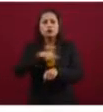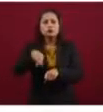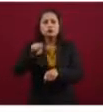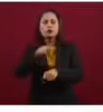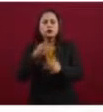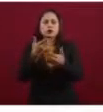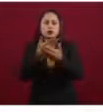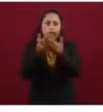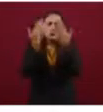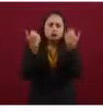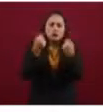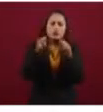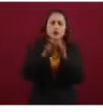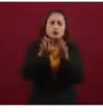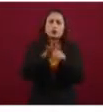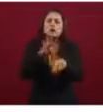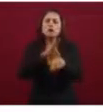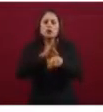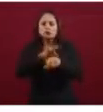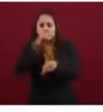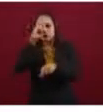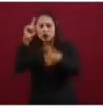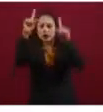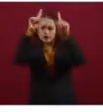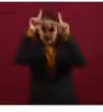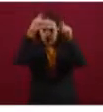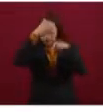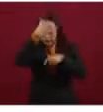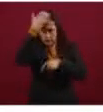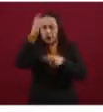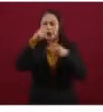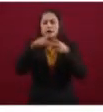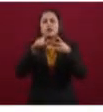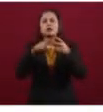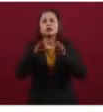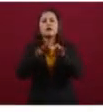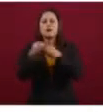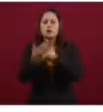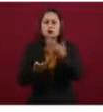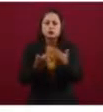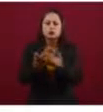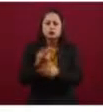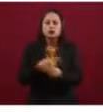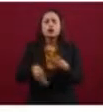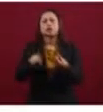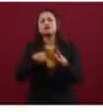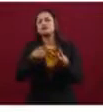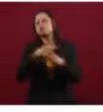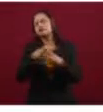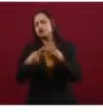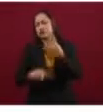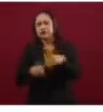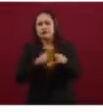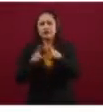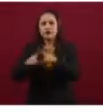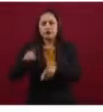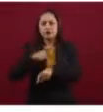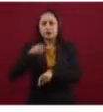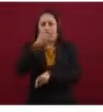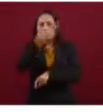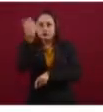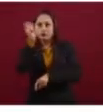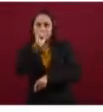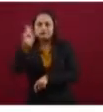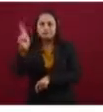camps e promotores médicos generales enfermeras trabajadores sociales para que aumenten la capacidad de atención en salud mental